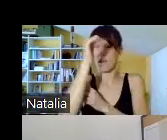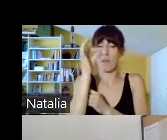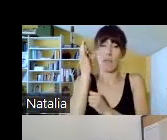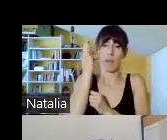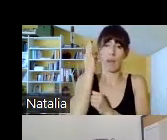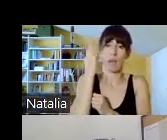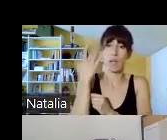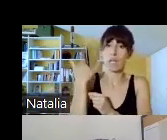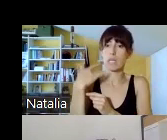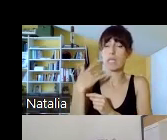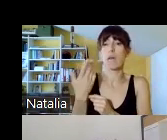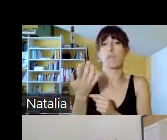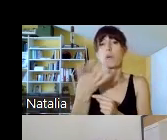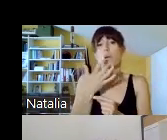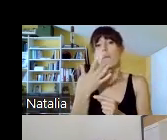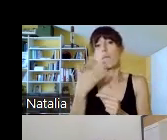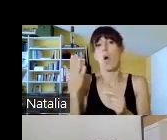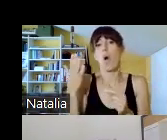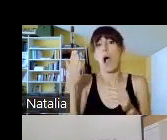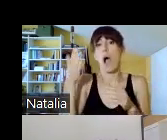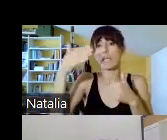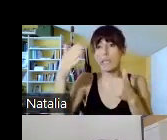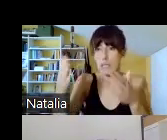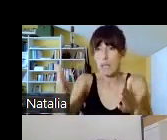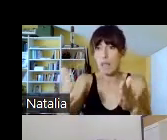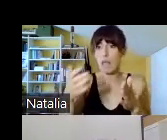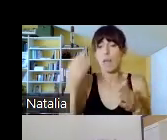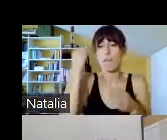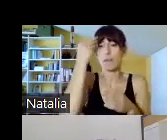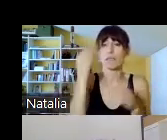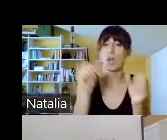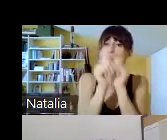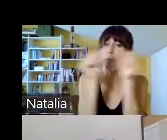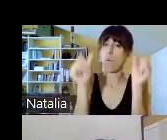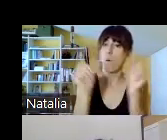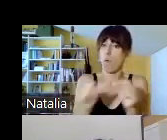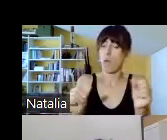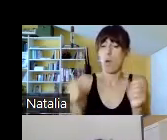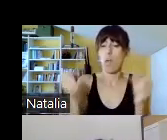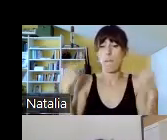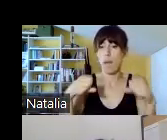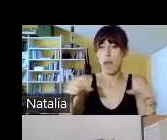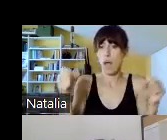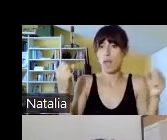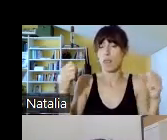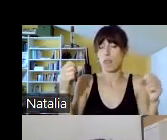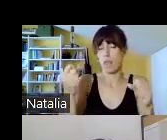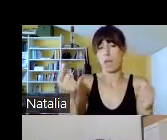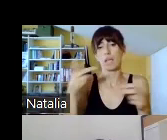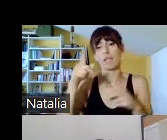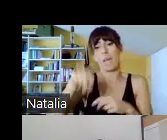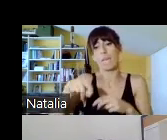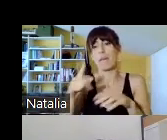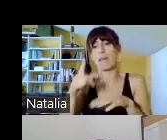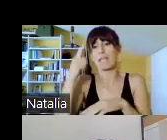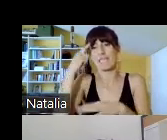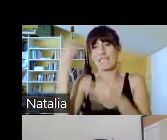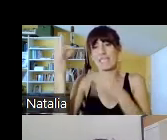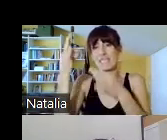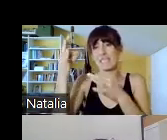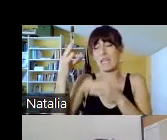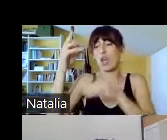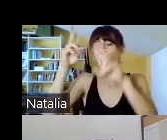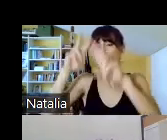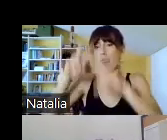nivel asistencial, pues sería necesario repensar el modelo de práctica asistencial, los criterios diagnósticos y las pautas de